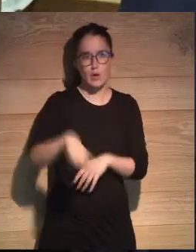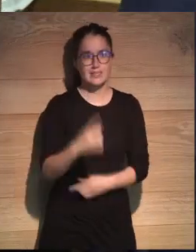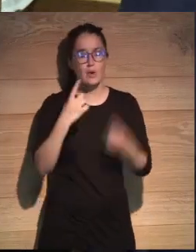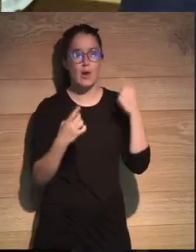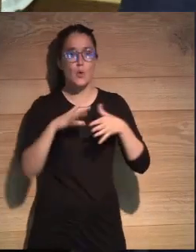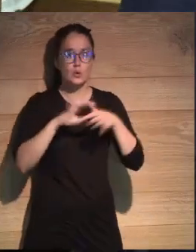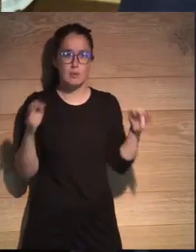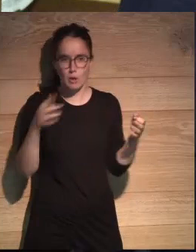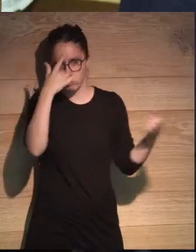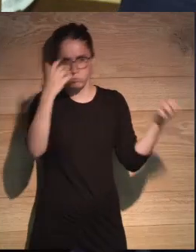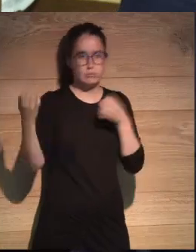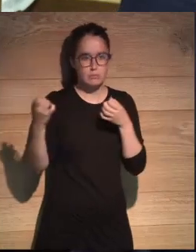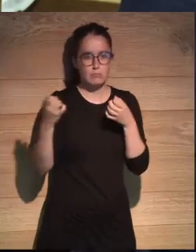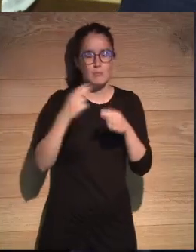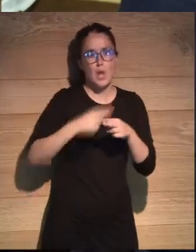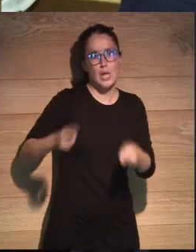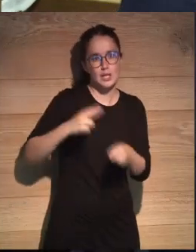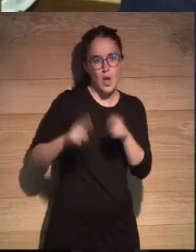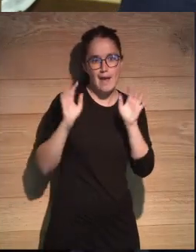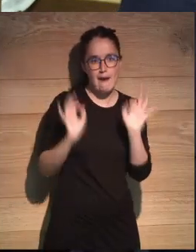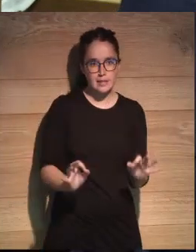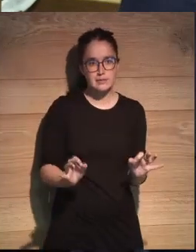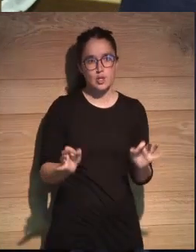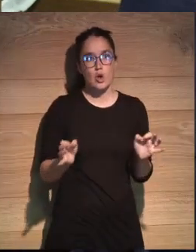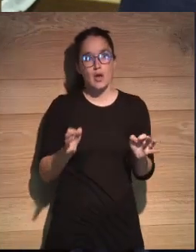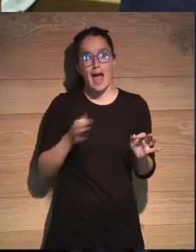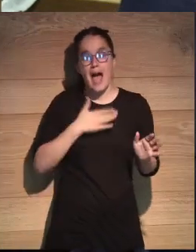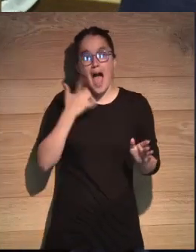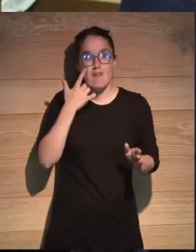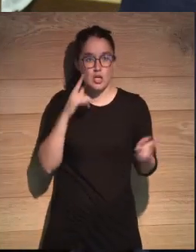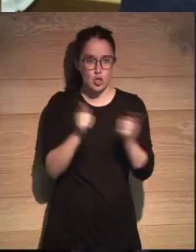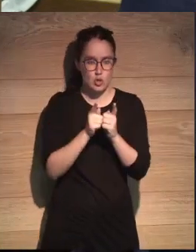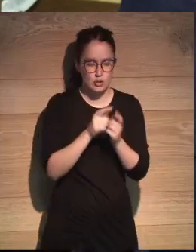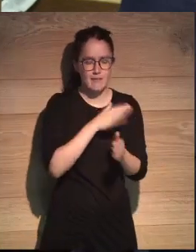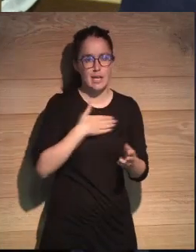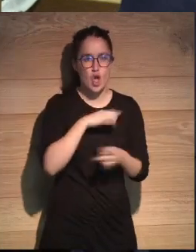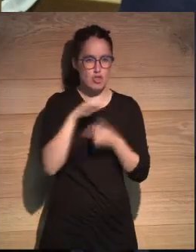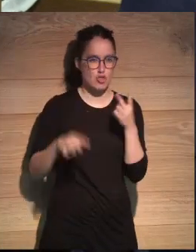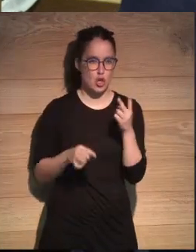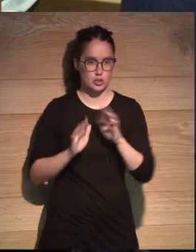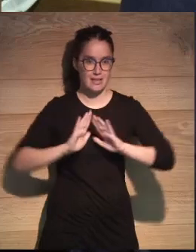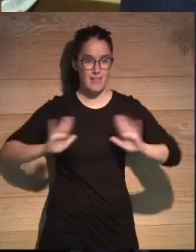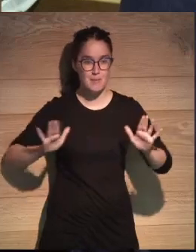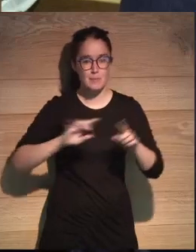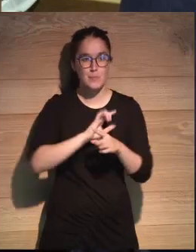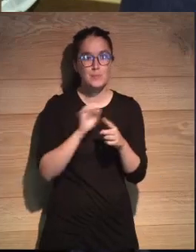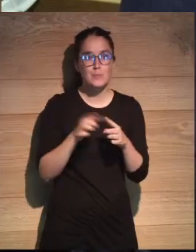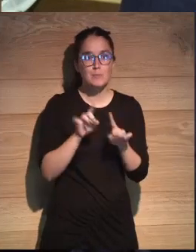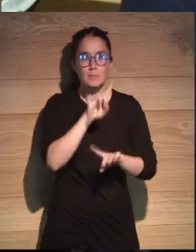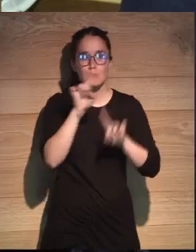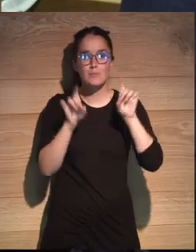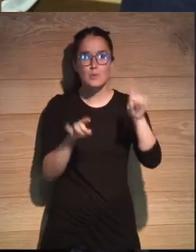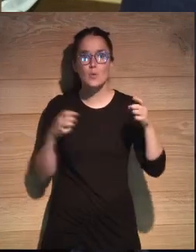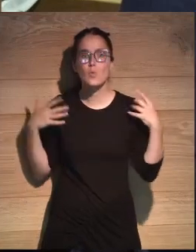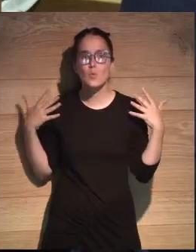algunos amigos politólogos, y espero ser muy breve. Y quería plantear un par de cosas, simplemente. La primera cuestión tiene